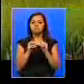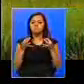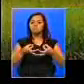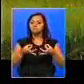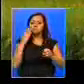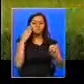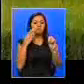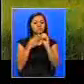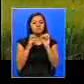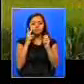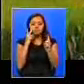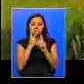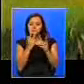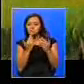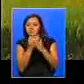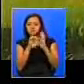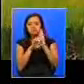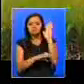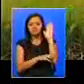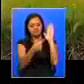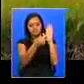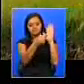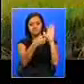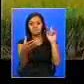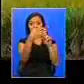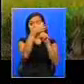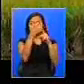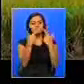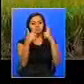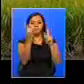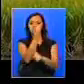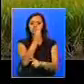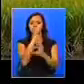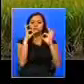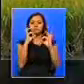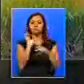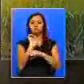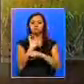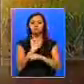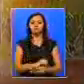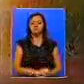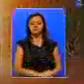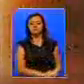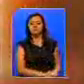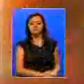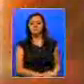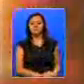objetivo que marca nuestra Constitución, alcanzar la soberanía alimentaria para el Ecuador.